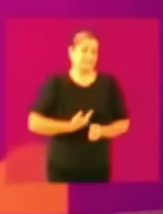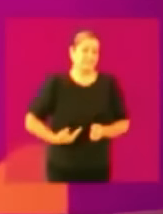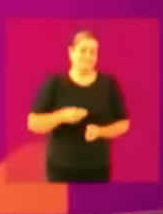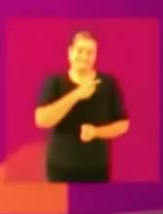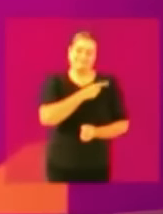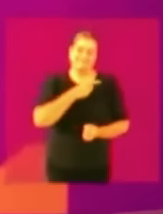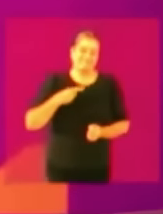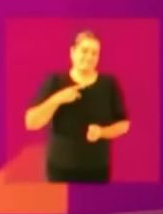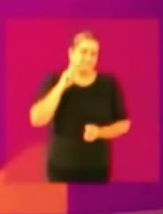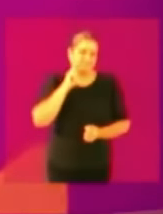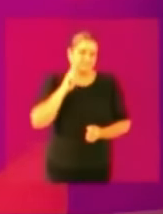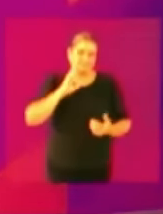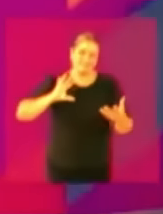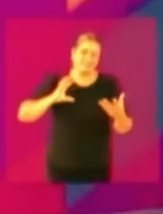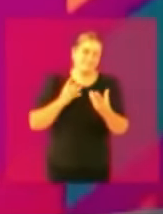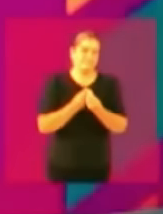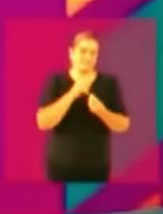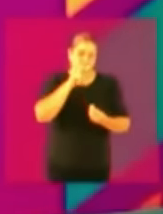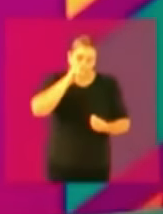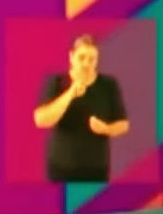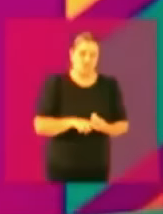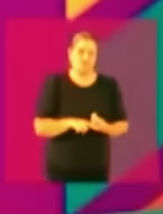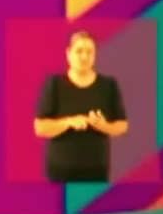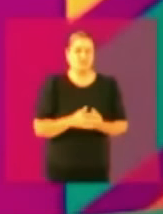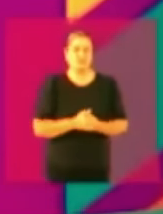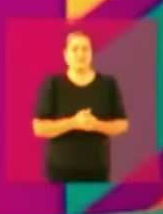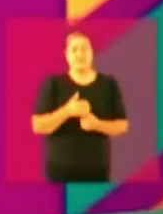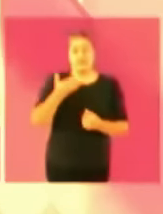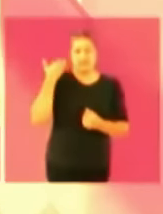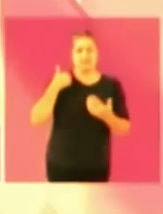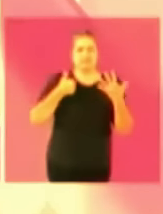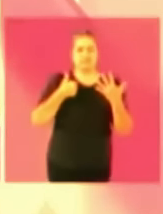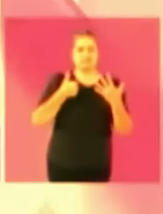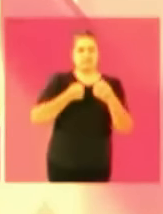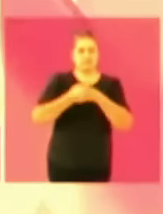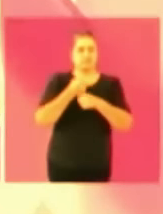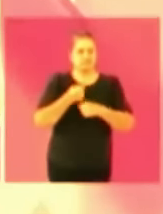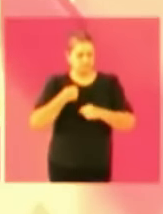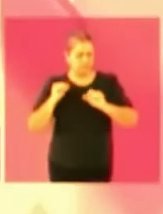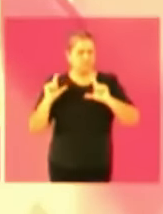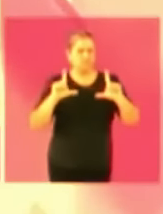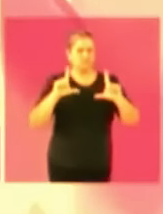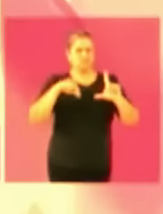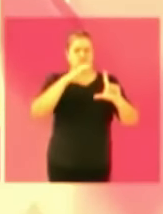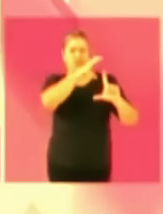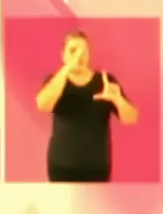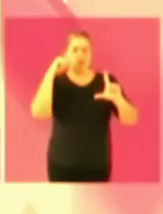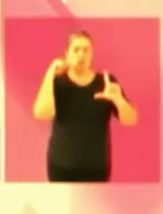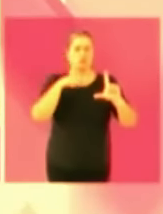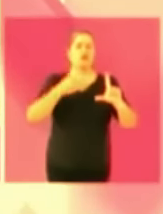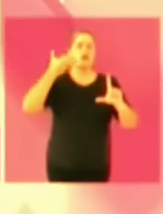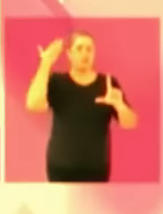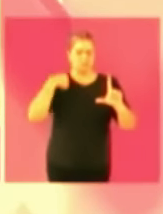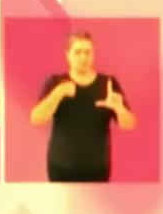nunca le tocó. Realmente una o dos veces sacó una foto donde está Dante con López Obrador, cosas así.